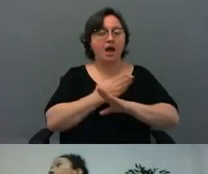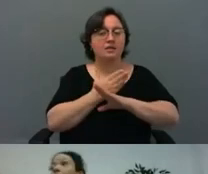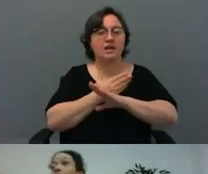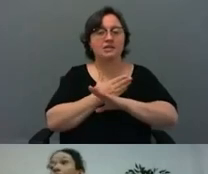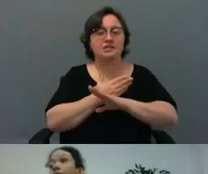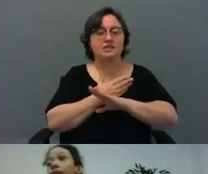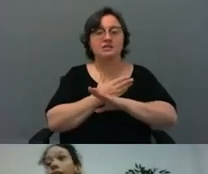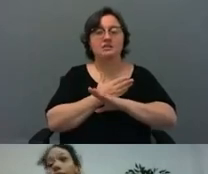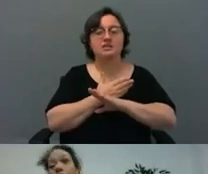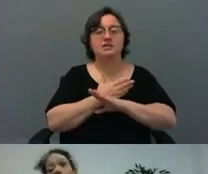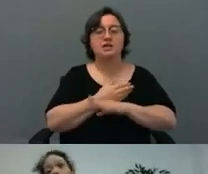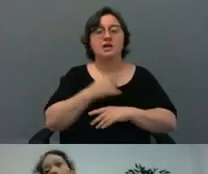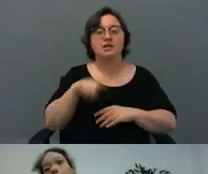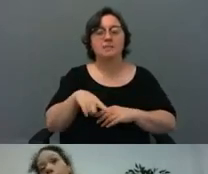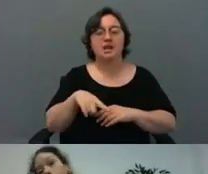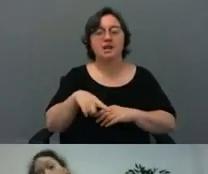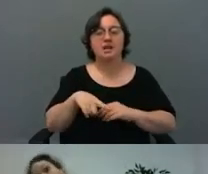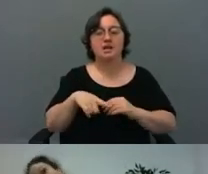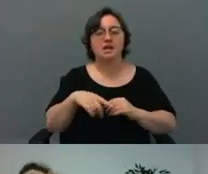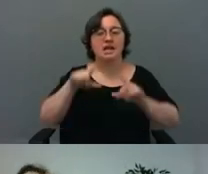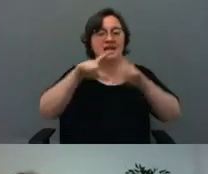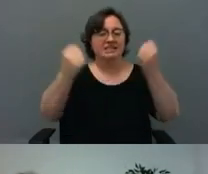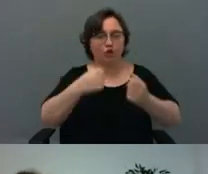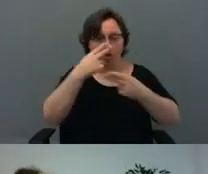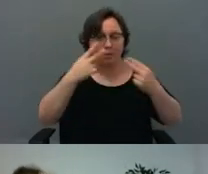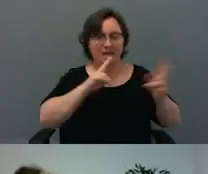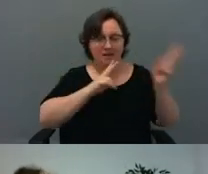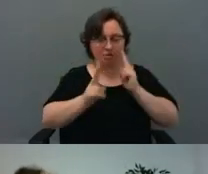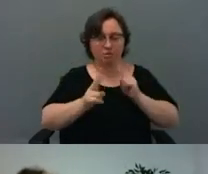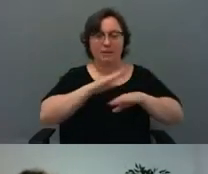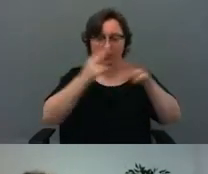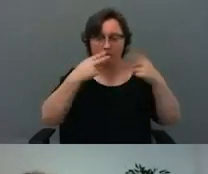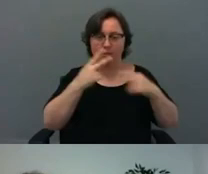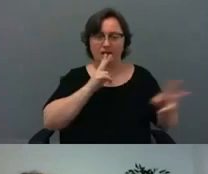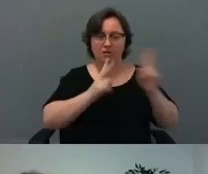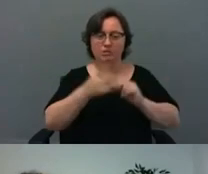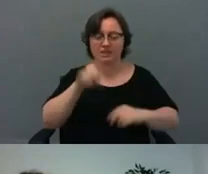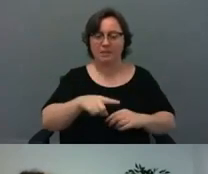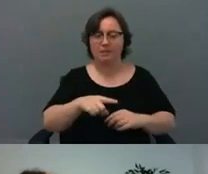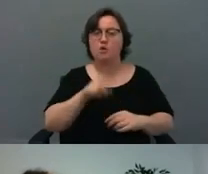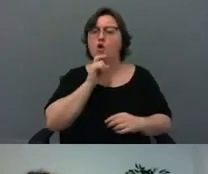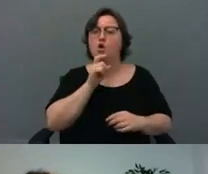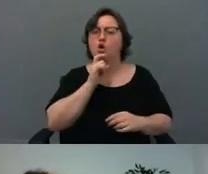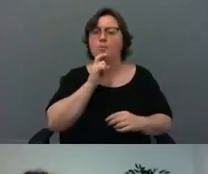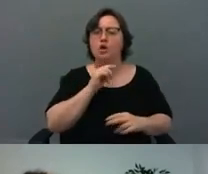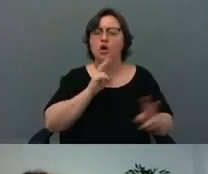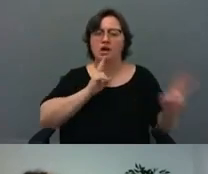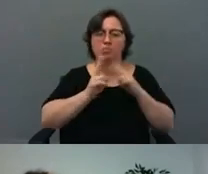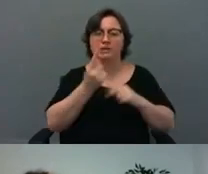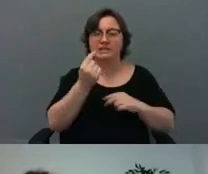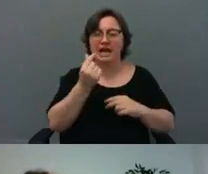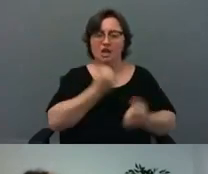una respuesta por parte de las instituciones públicas, por parte de la administración pública, una respuesta monetaria que